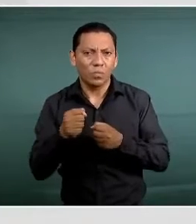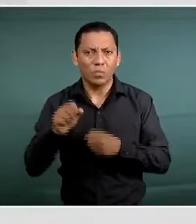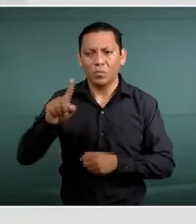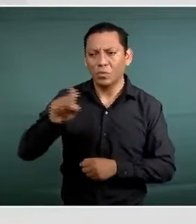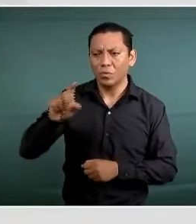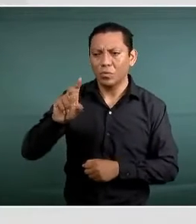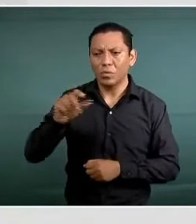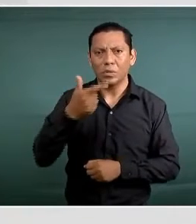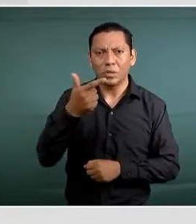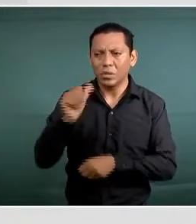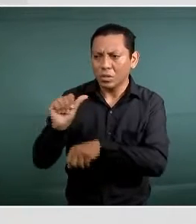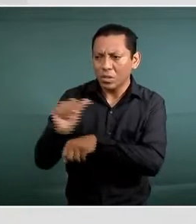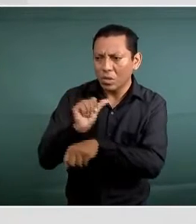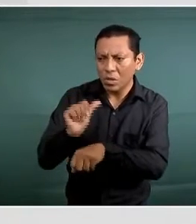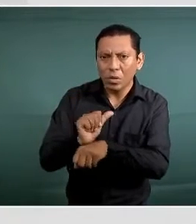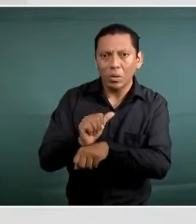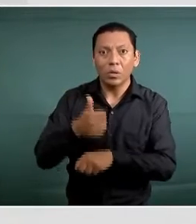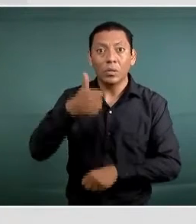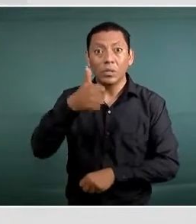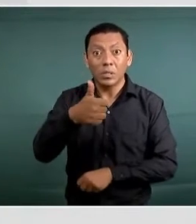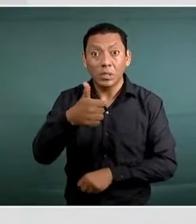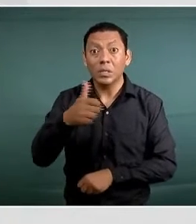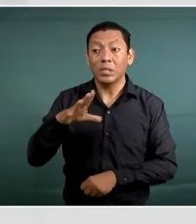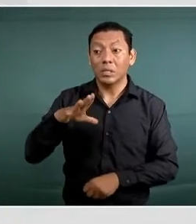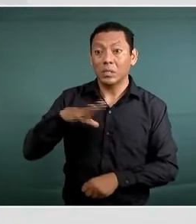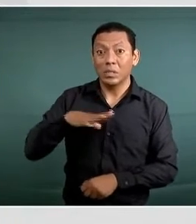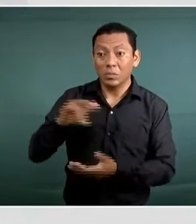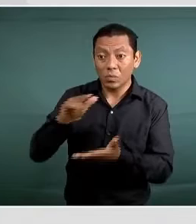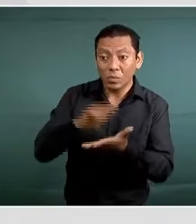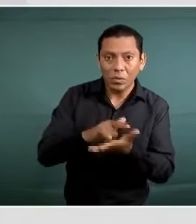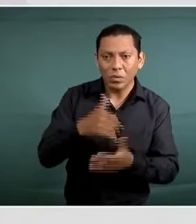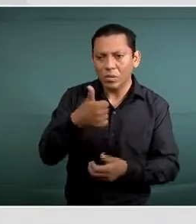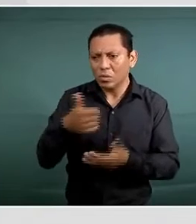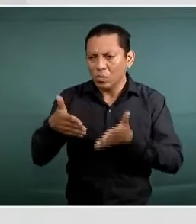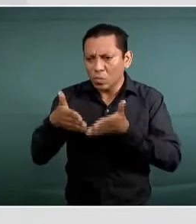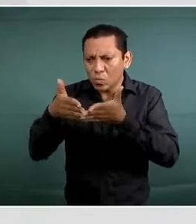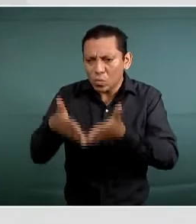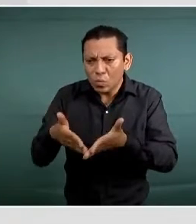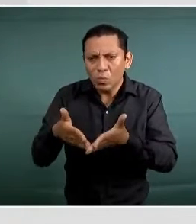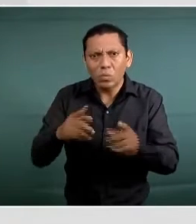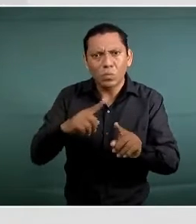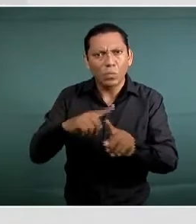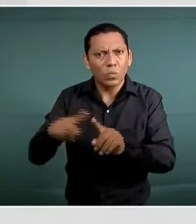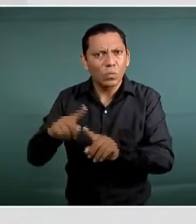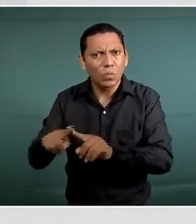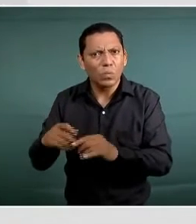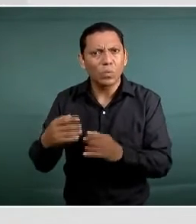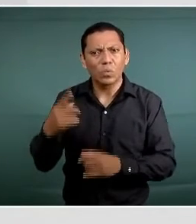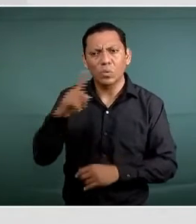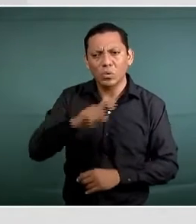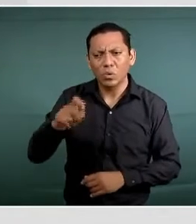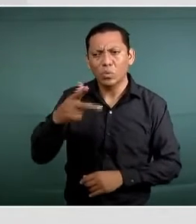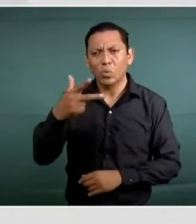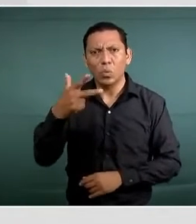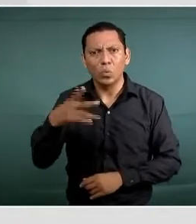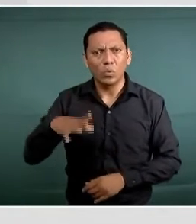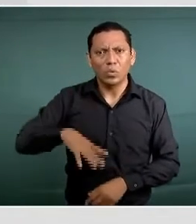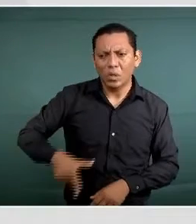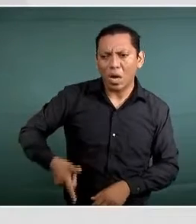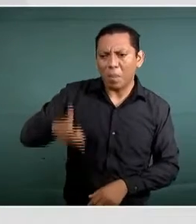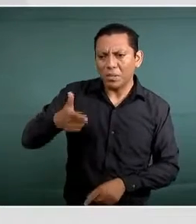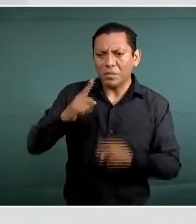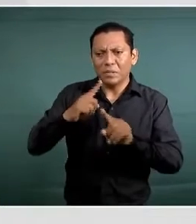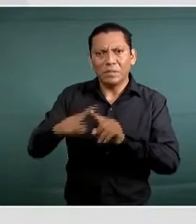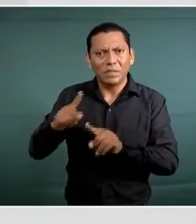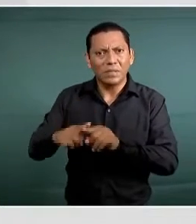vehículos, 6 aeronaves y 6 embarcaciones, y 108 armas, también una